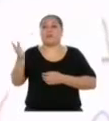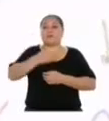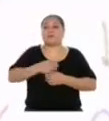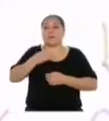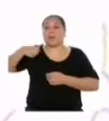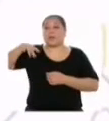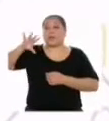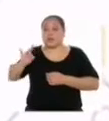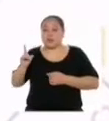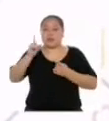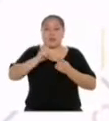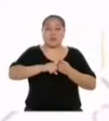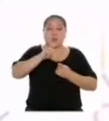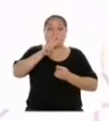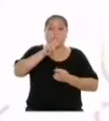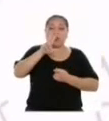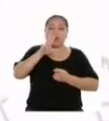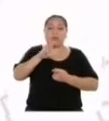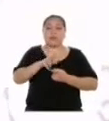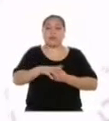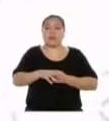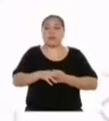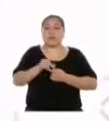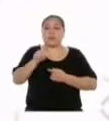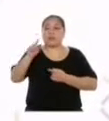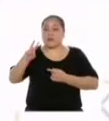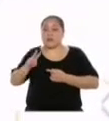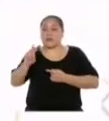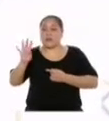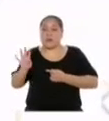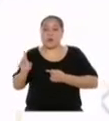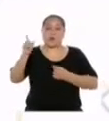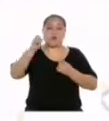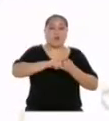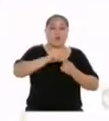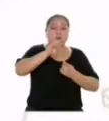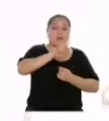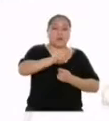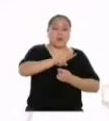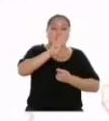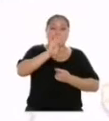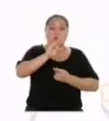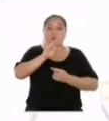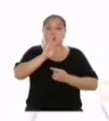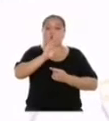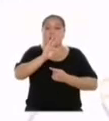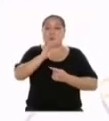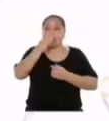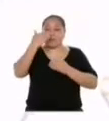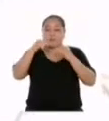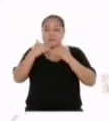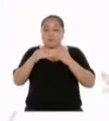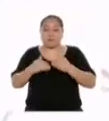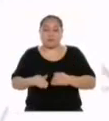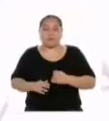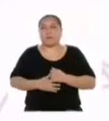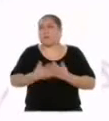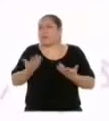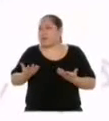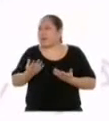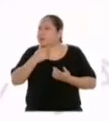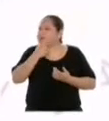sería de 18 a 23 años, el otro de 24 a 29 y así sucesivamente. En